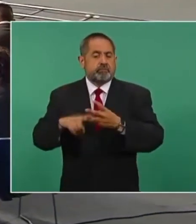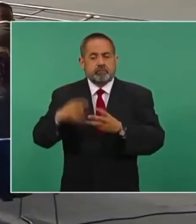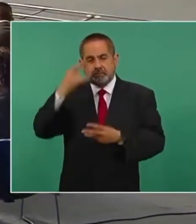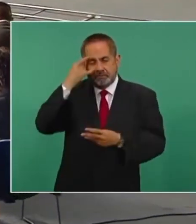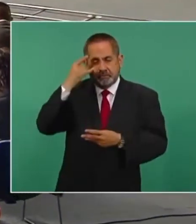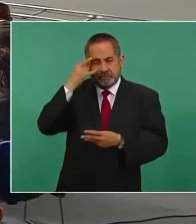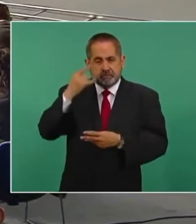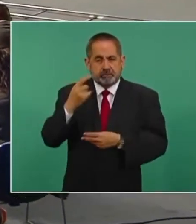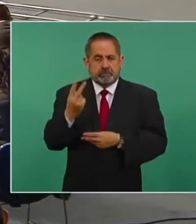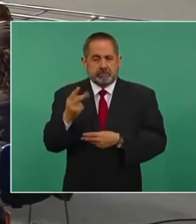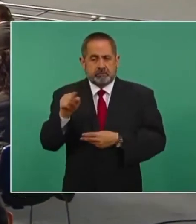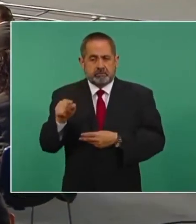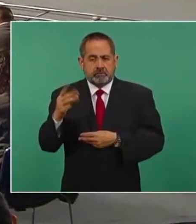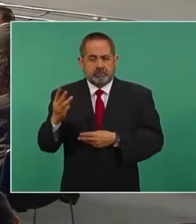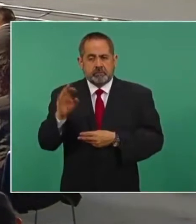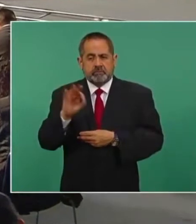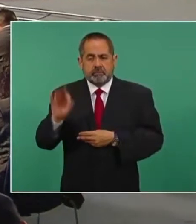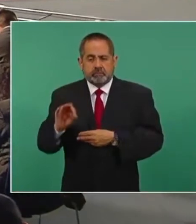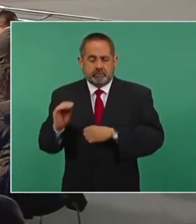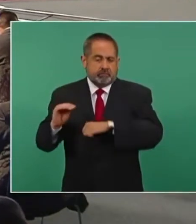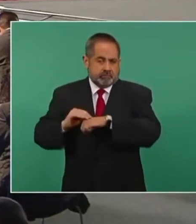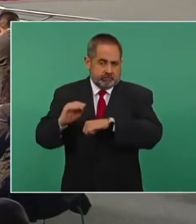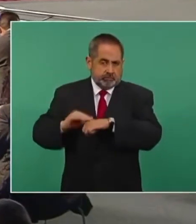Campeche 2.3%,